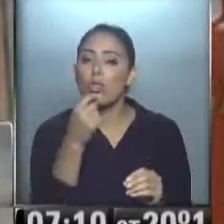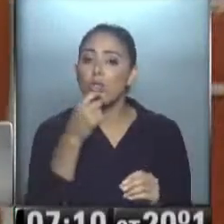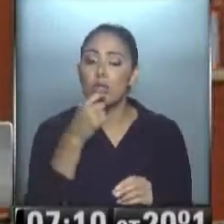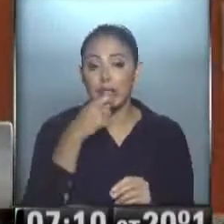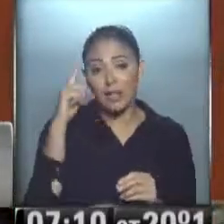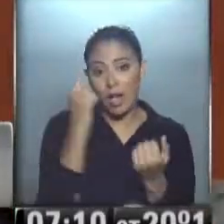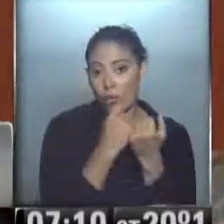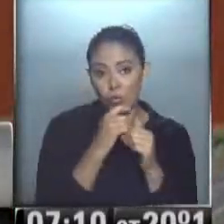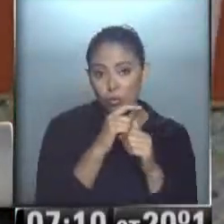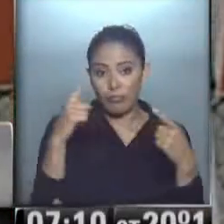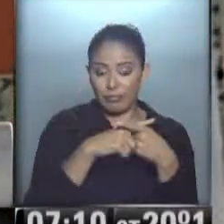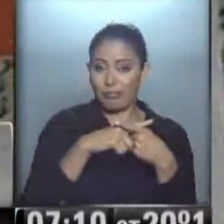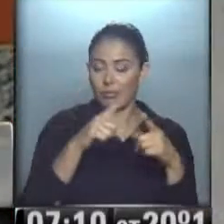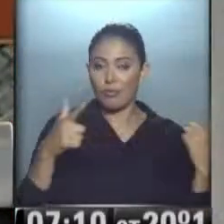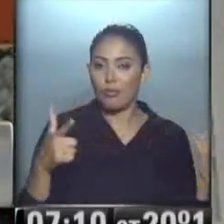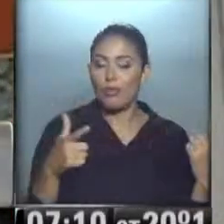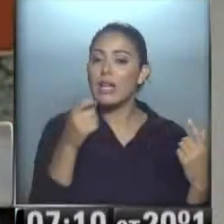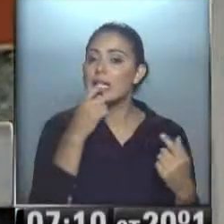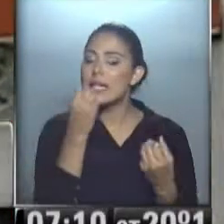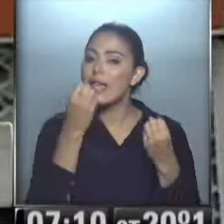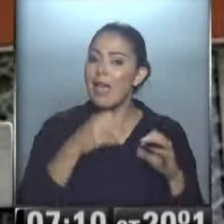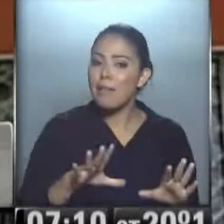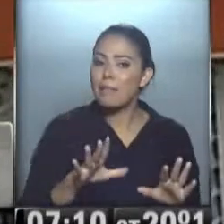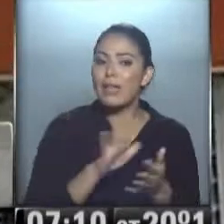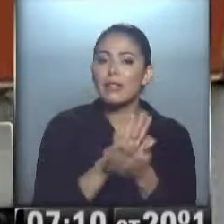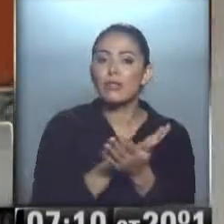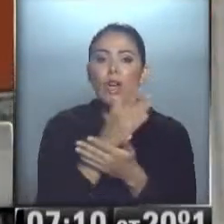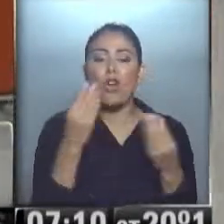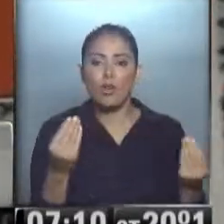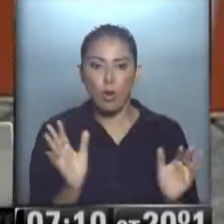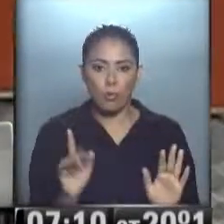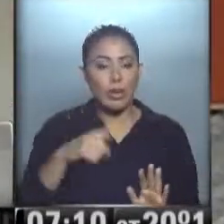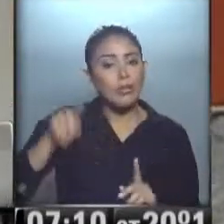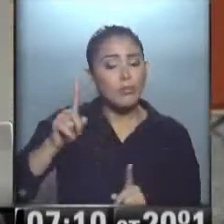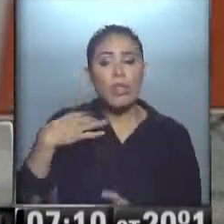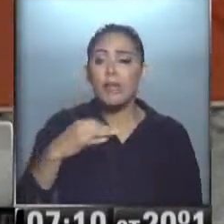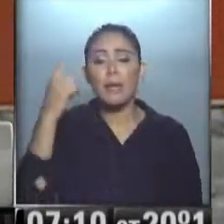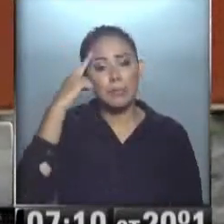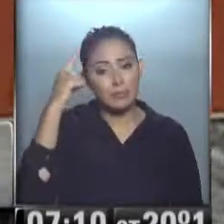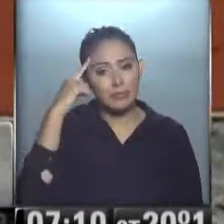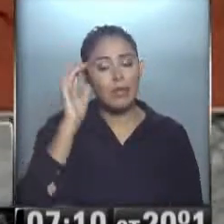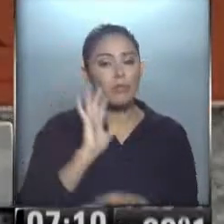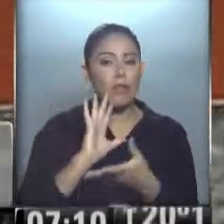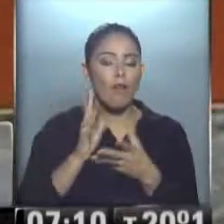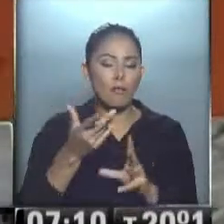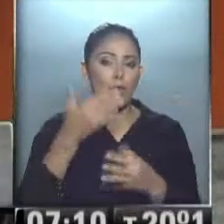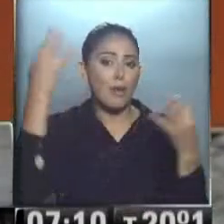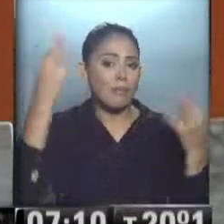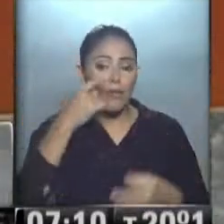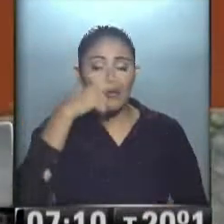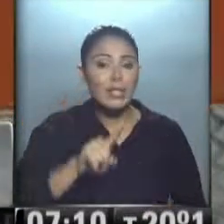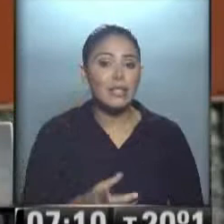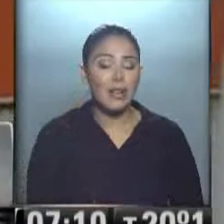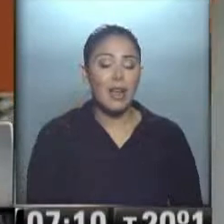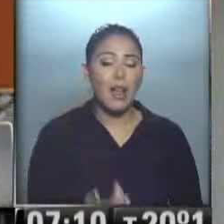si vuelven a las aulas con este acuerdo ya cerrado y por supuesto comenzar a plantear como aprendizajes ya en forma definitiva